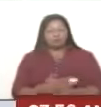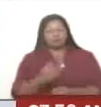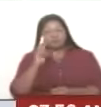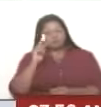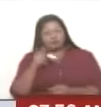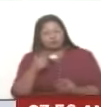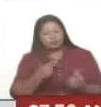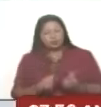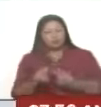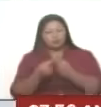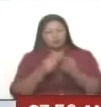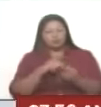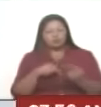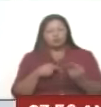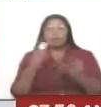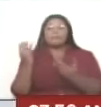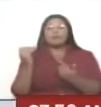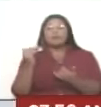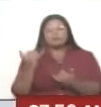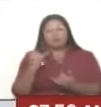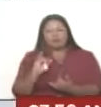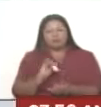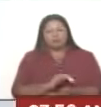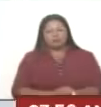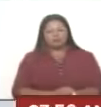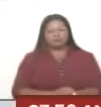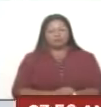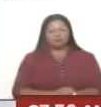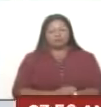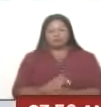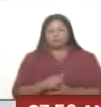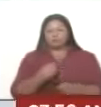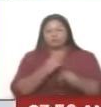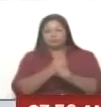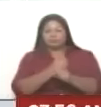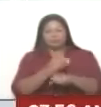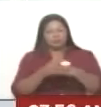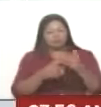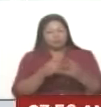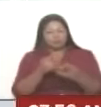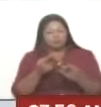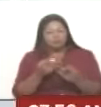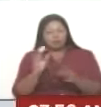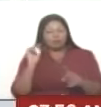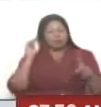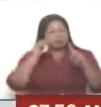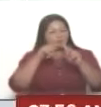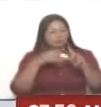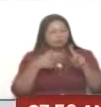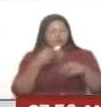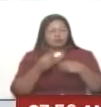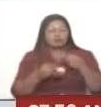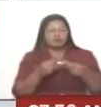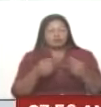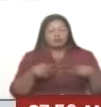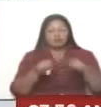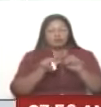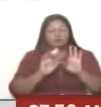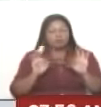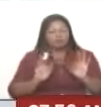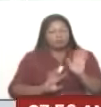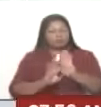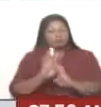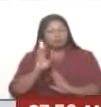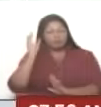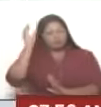una enorme esperanza en los trabajadores que han alcanzado un altísimo grado de desarrollo y de